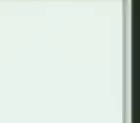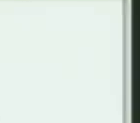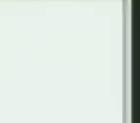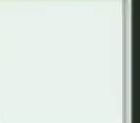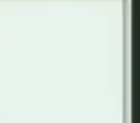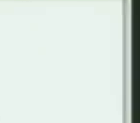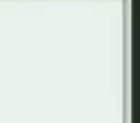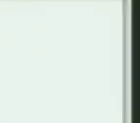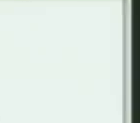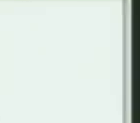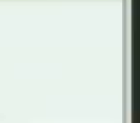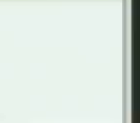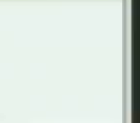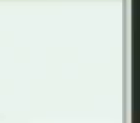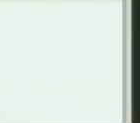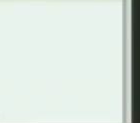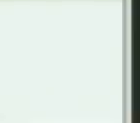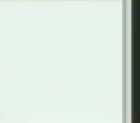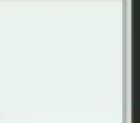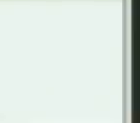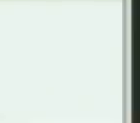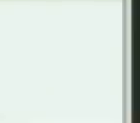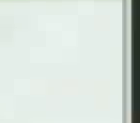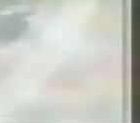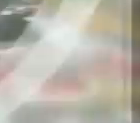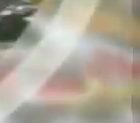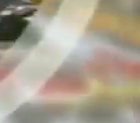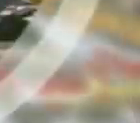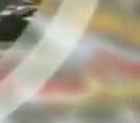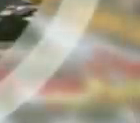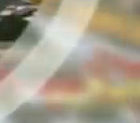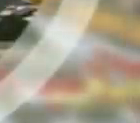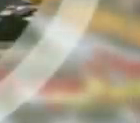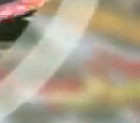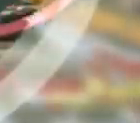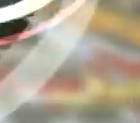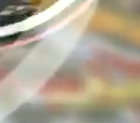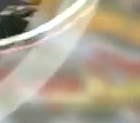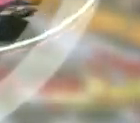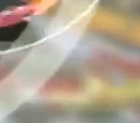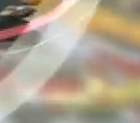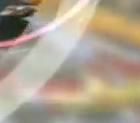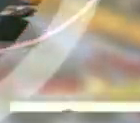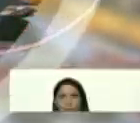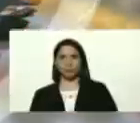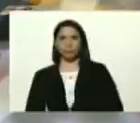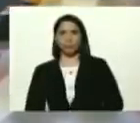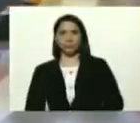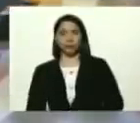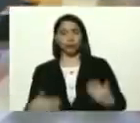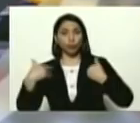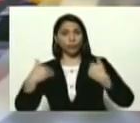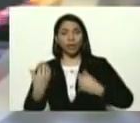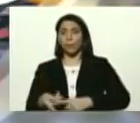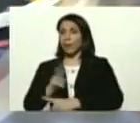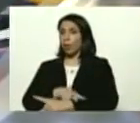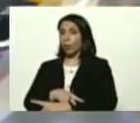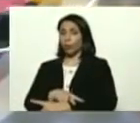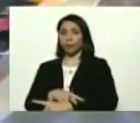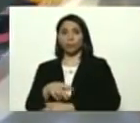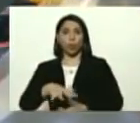países están, tú bien sabes, sufriendo sus peores crisis por la pandemia del COVID-19, y